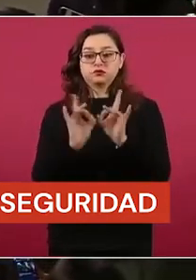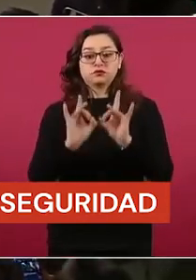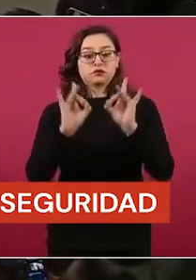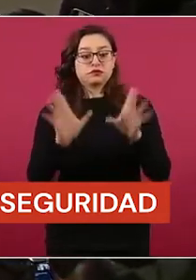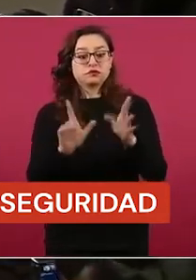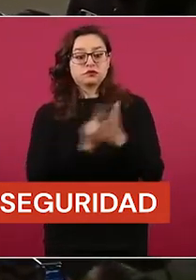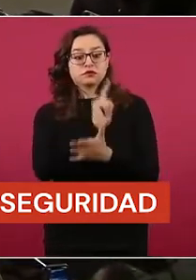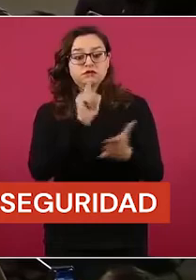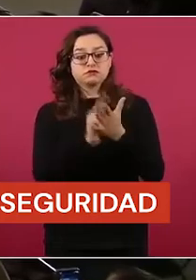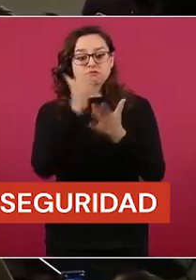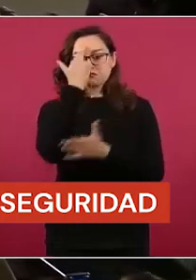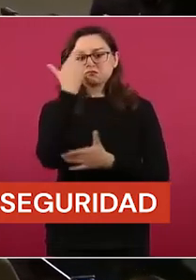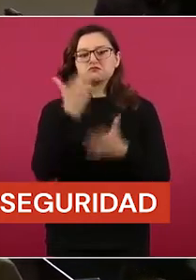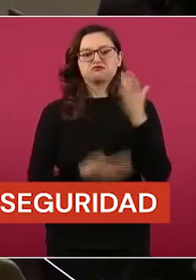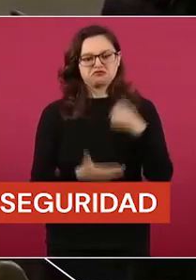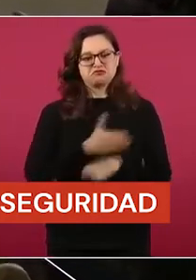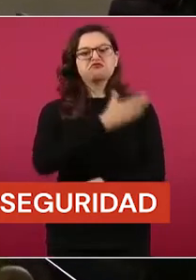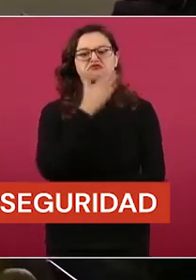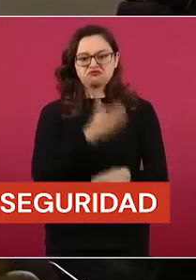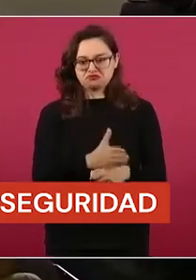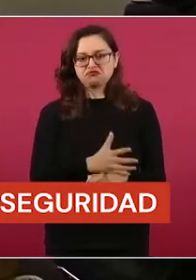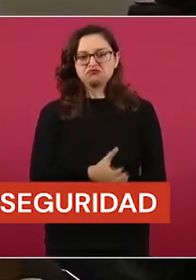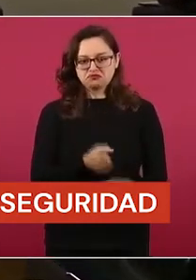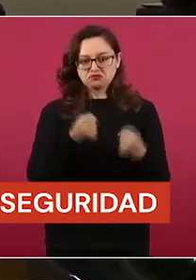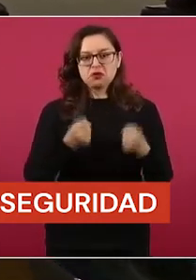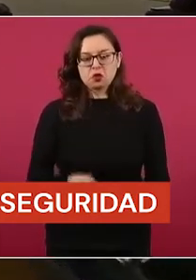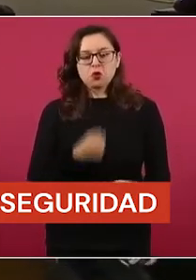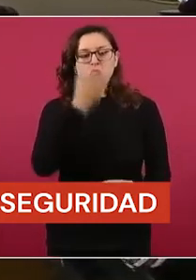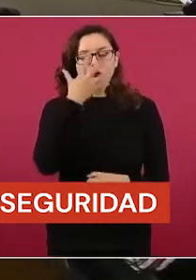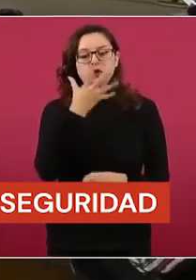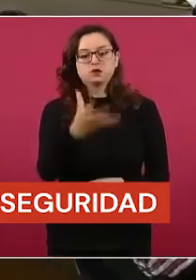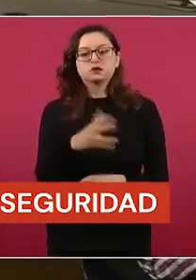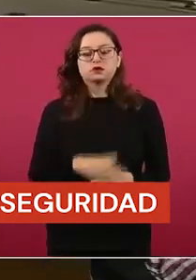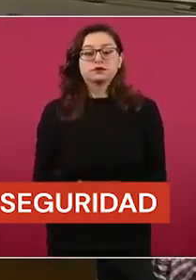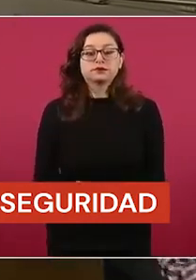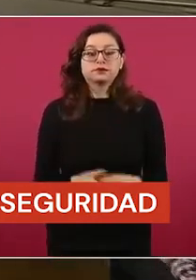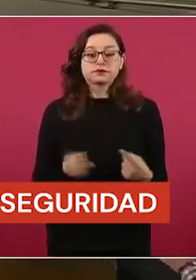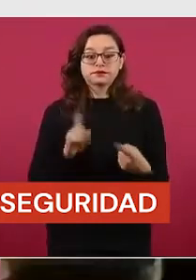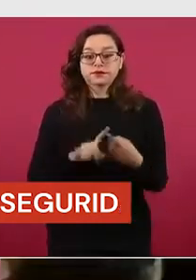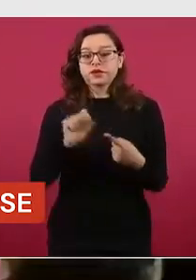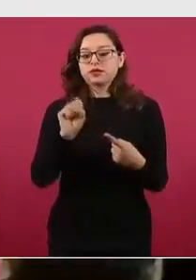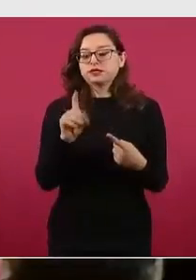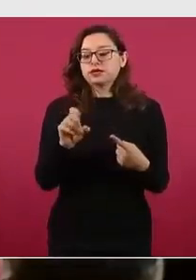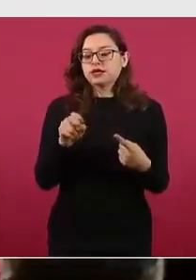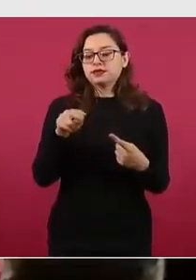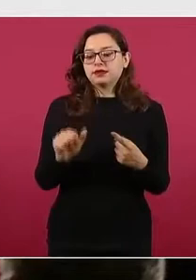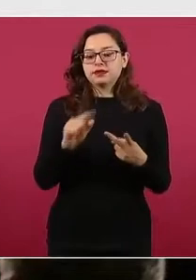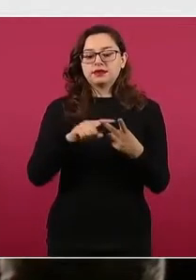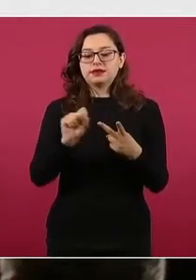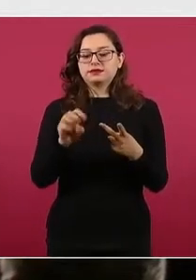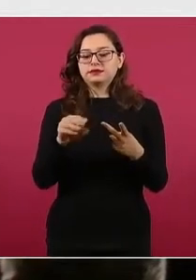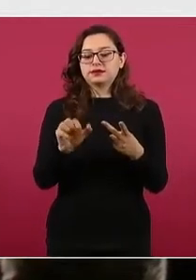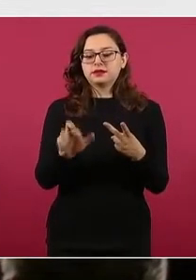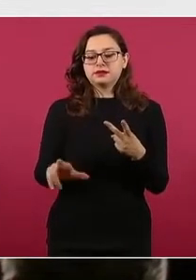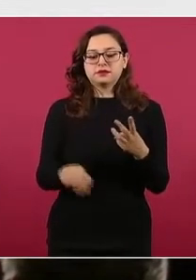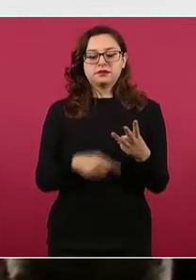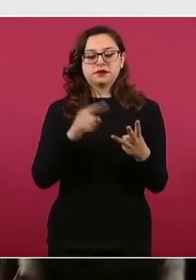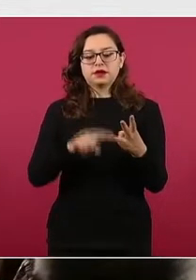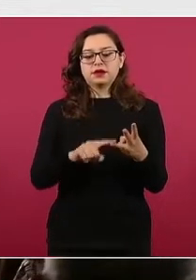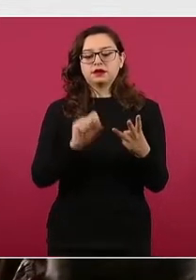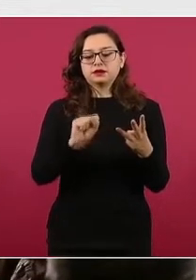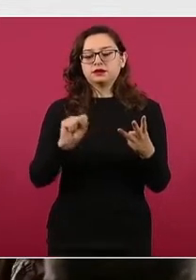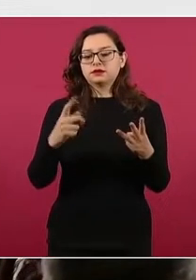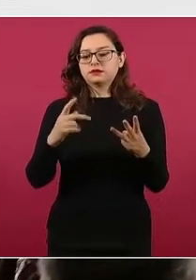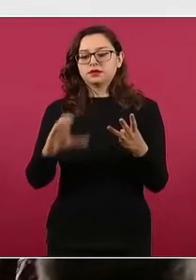esfuerzo del Gobierno de México a través de las Secretarías de la Defensa Nacional, de la Marina, de Seguridad y